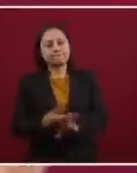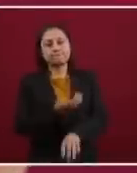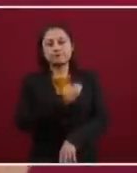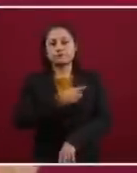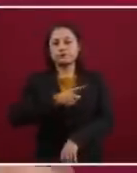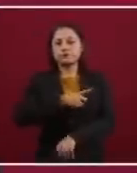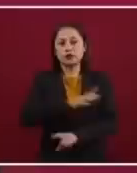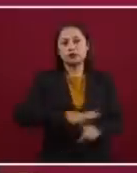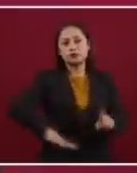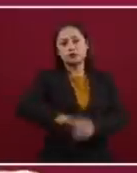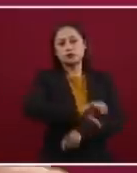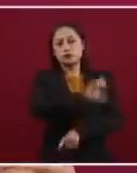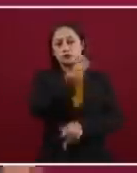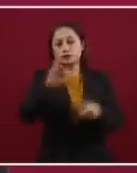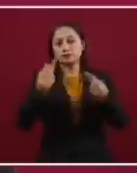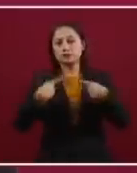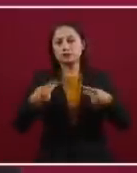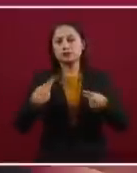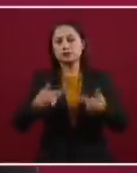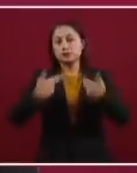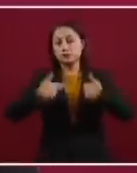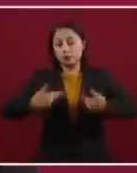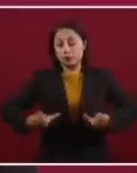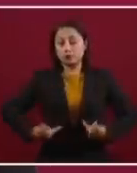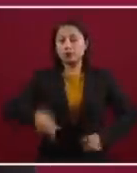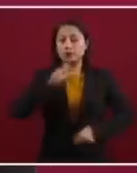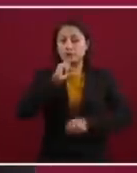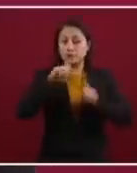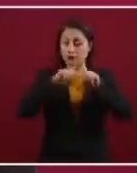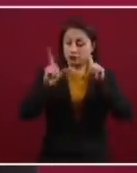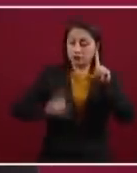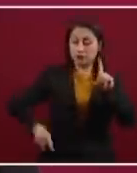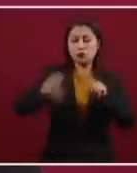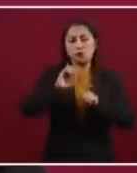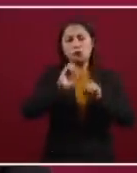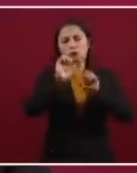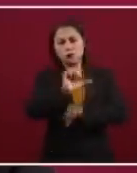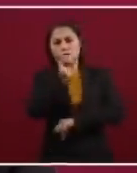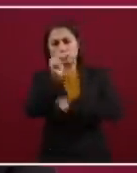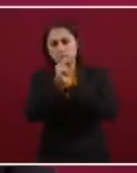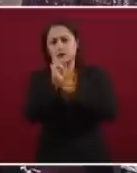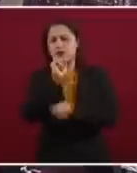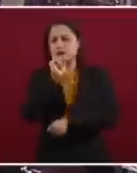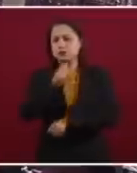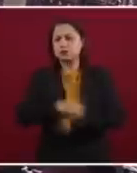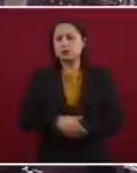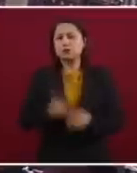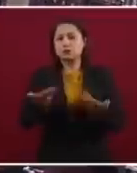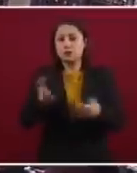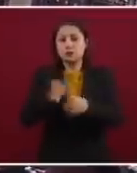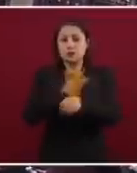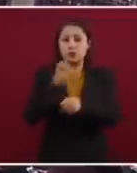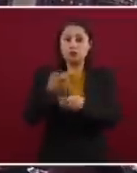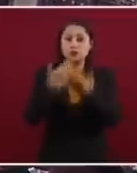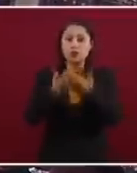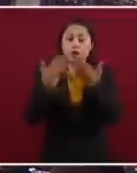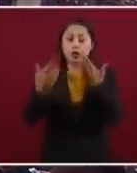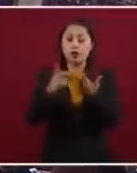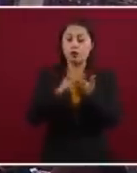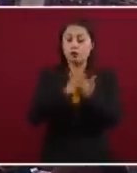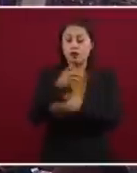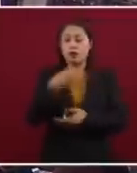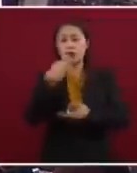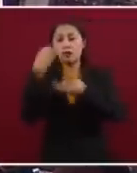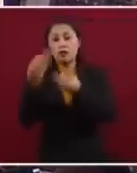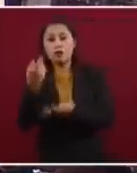y de la salud social de méxico y de muchos otros países entonces esto es un elemento de injusticia las adicciones son la